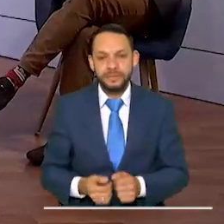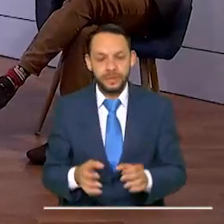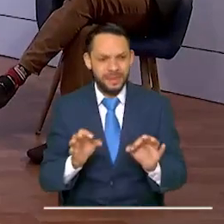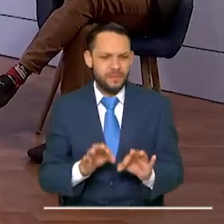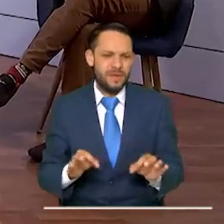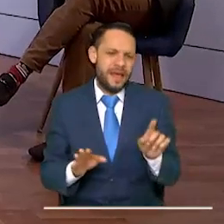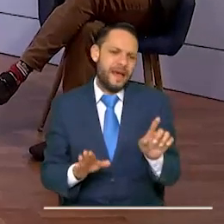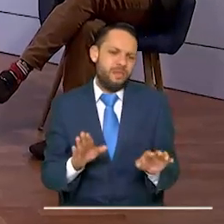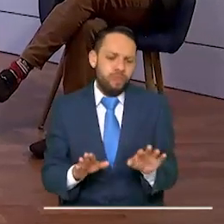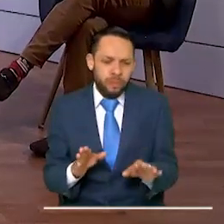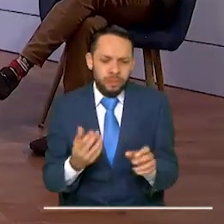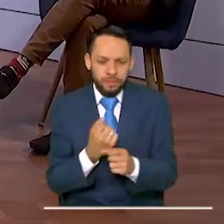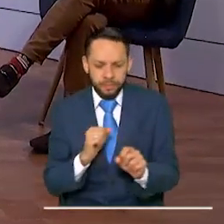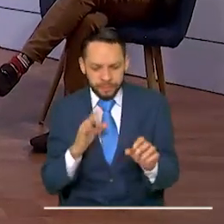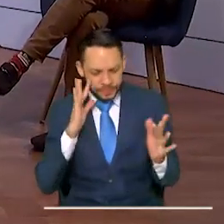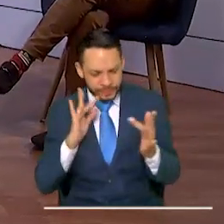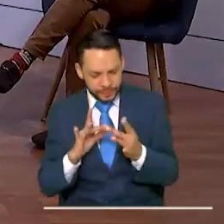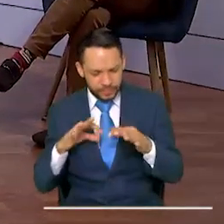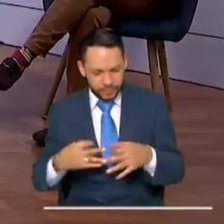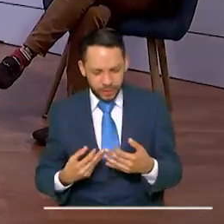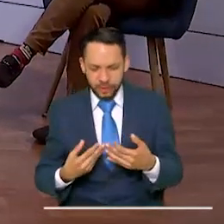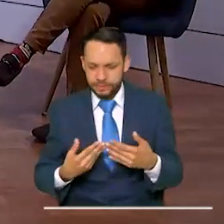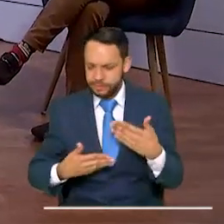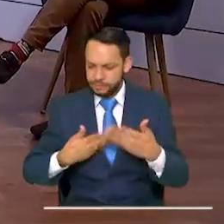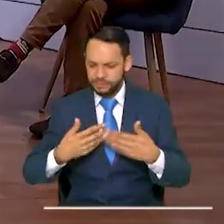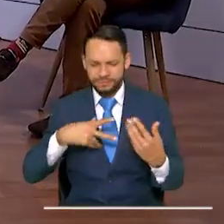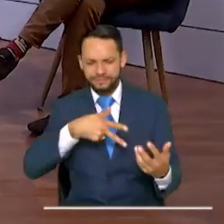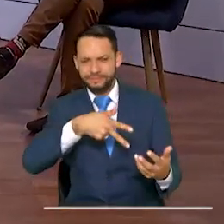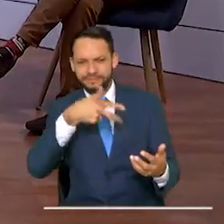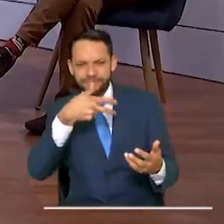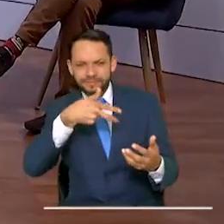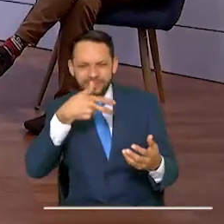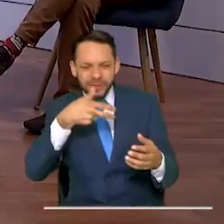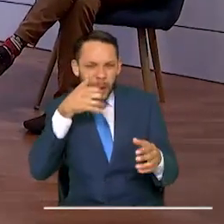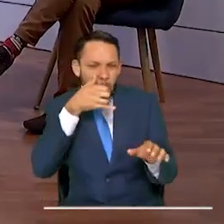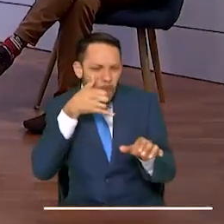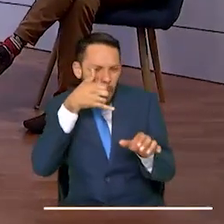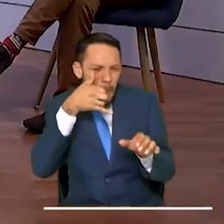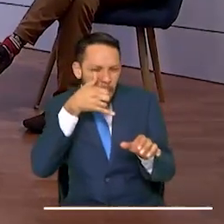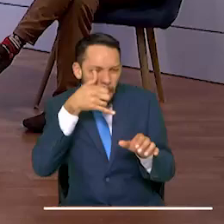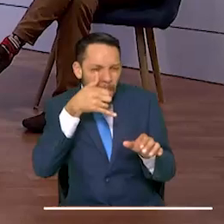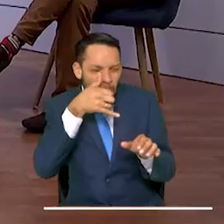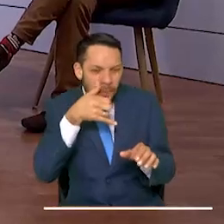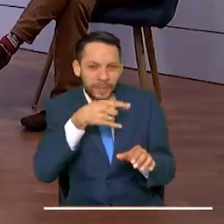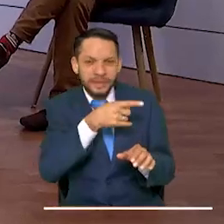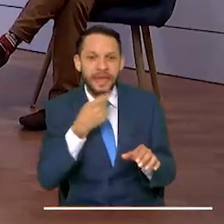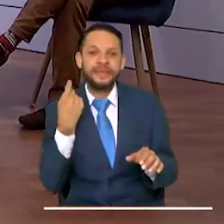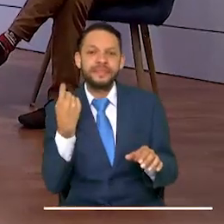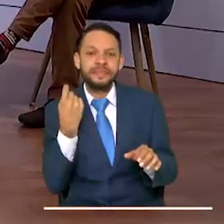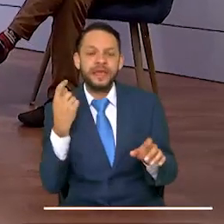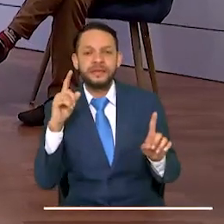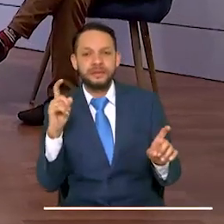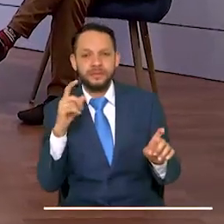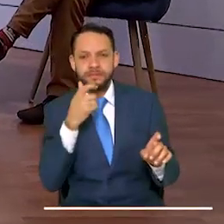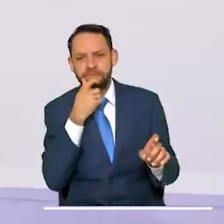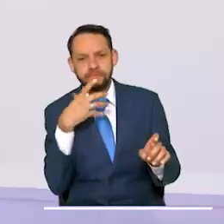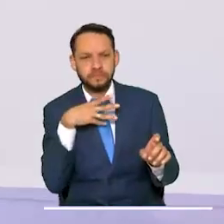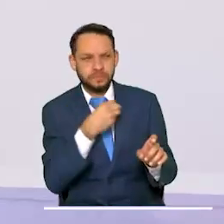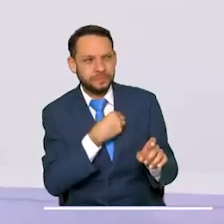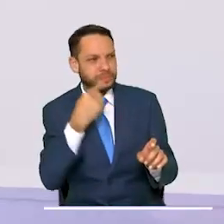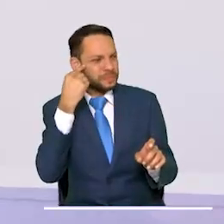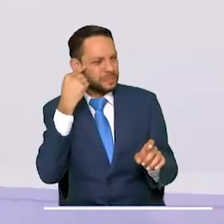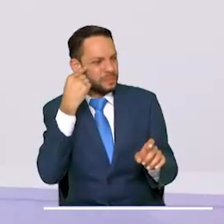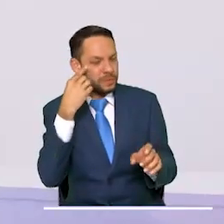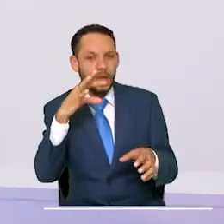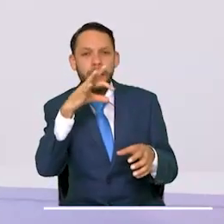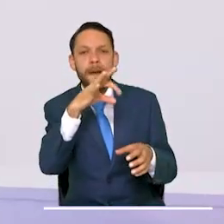imposible, pues, conociendo uno todo el proceso de extracción de lo complejo y lo delicado que es, pensar que unas